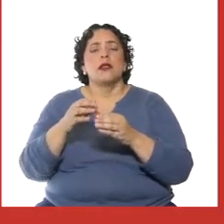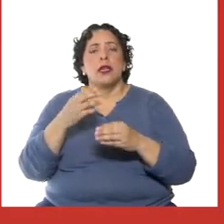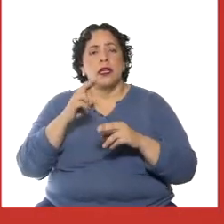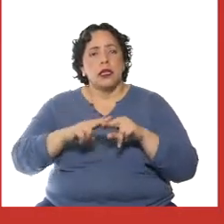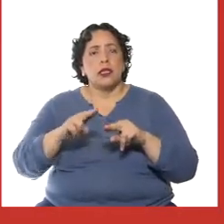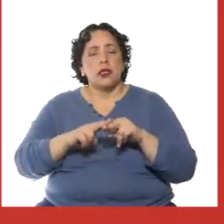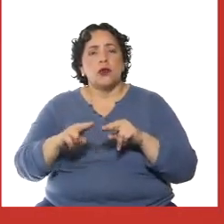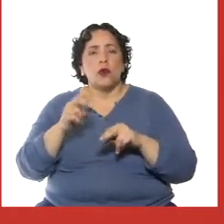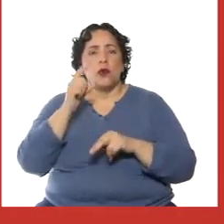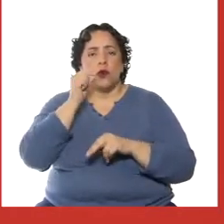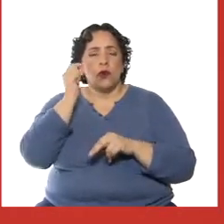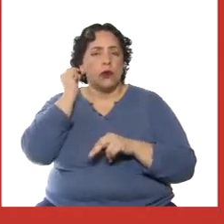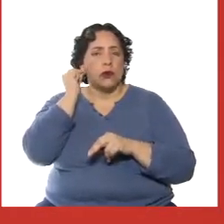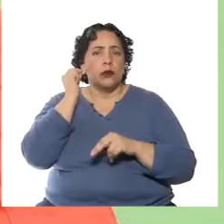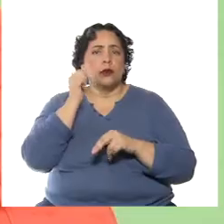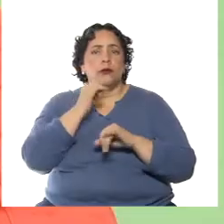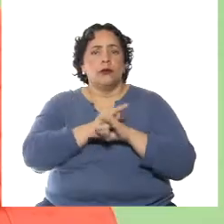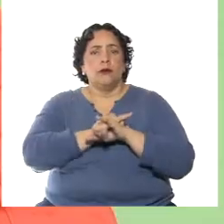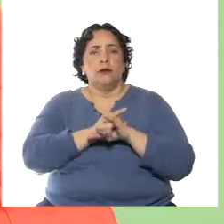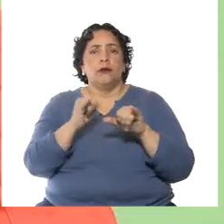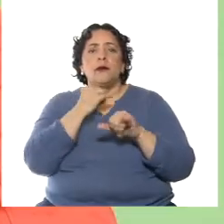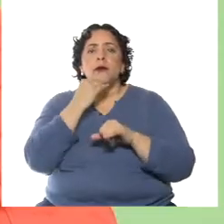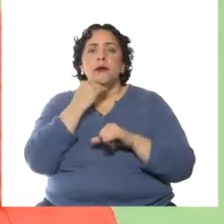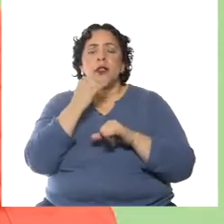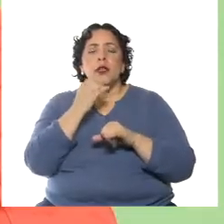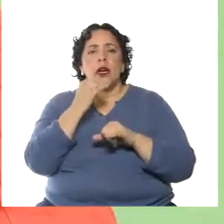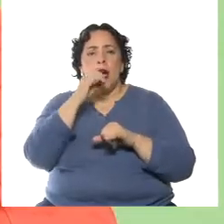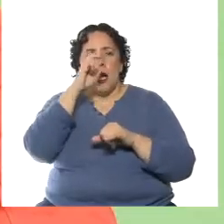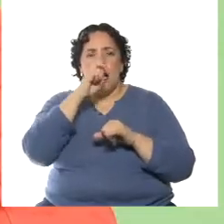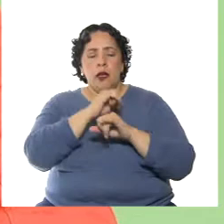Y nuestros niños y niñas, culminando este año escolar